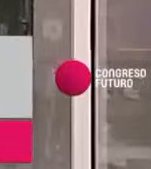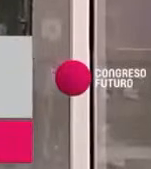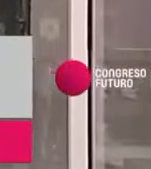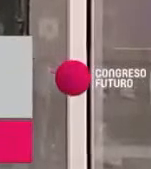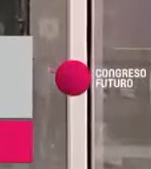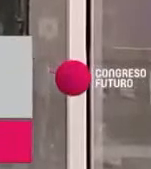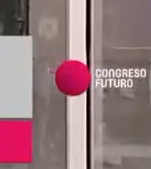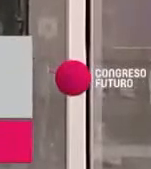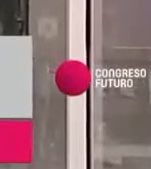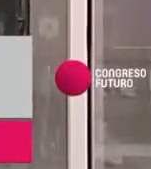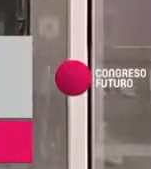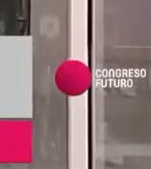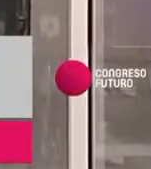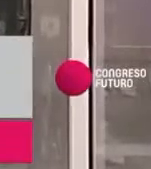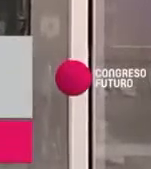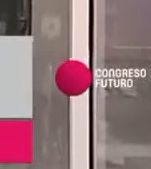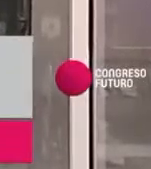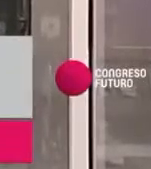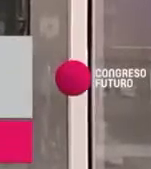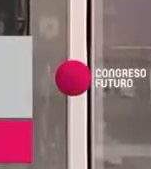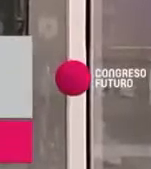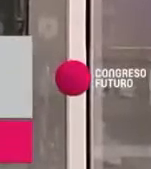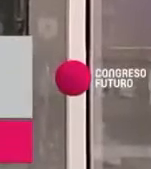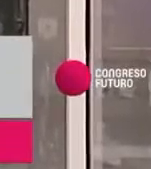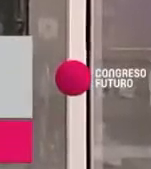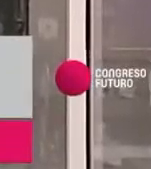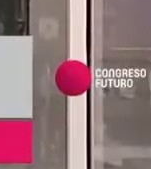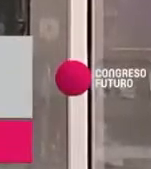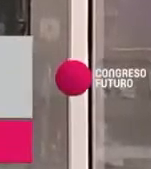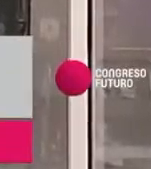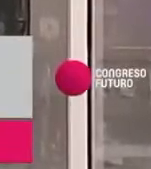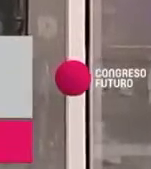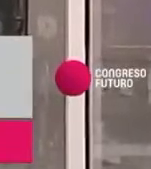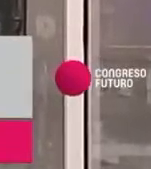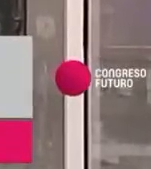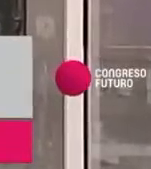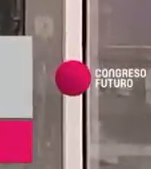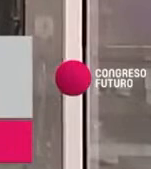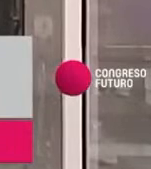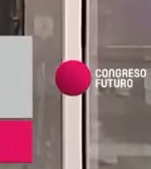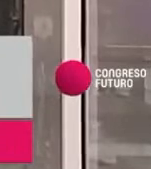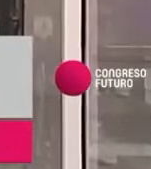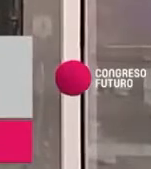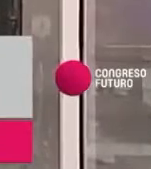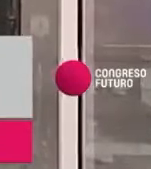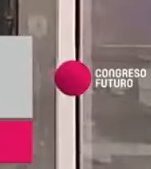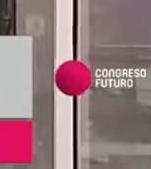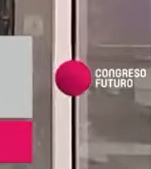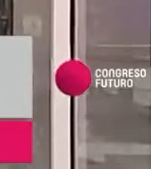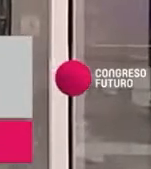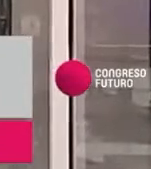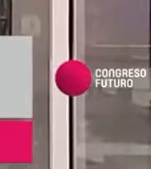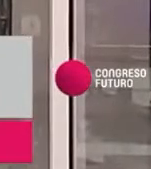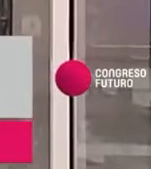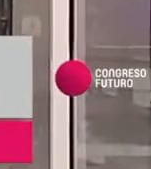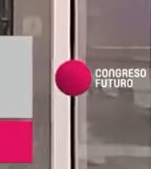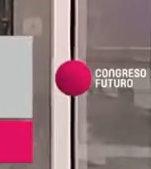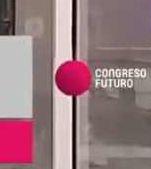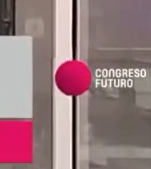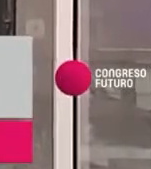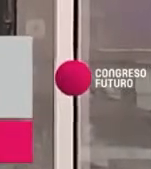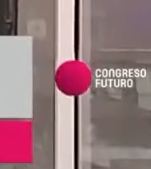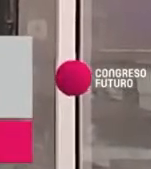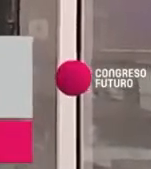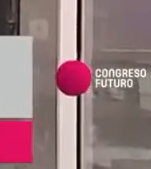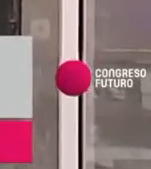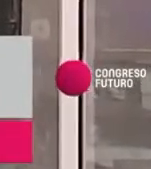un centro de la innovación social desde el norponiente de la ciudad de Santiago. Muchas veces la innovación social se plantea como un concepto que